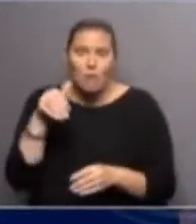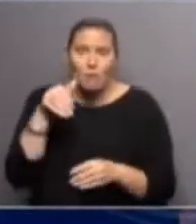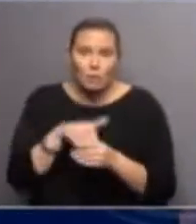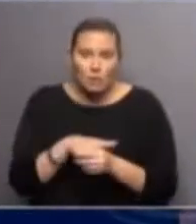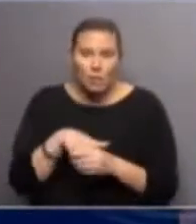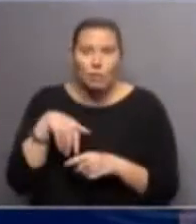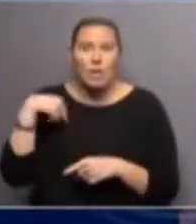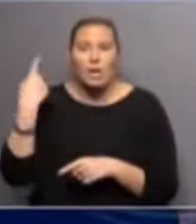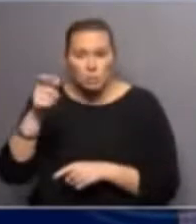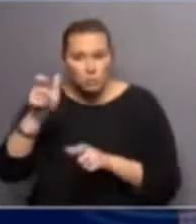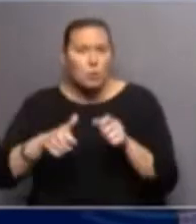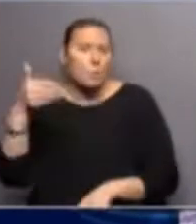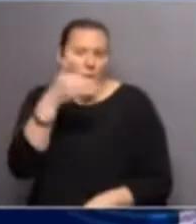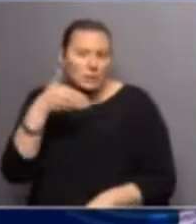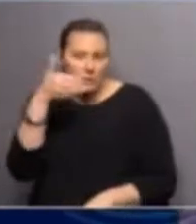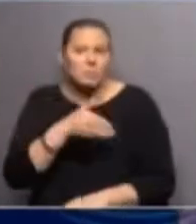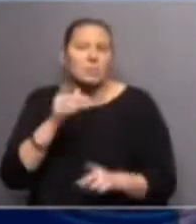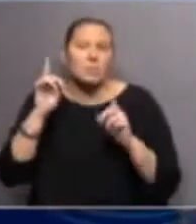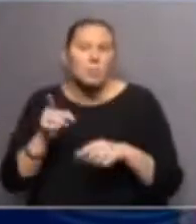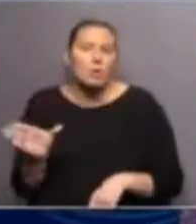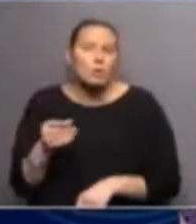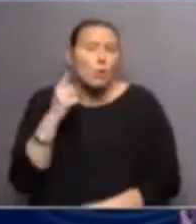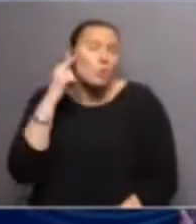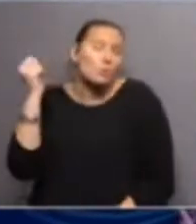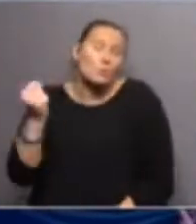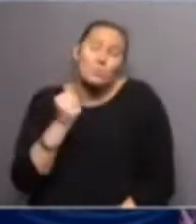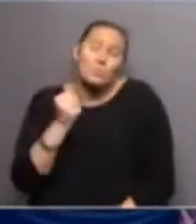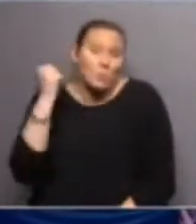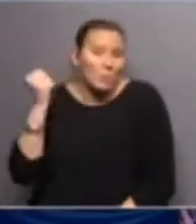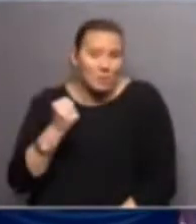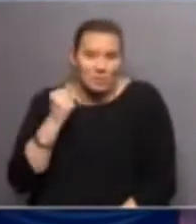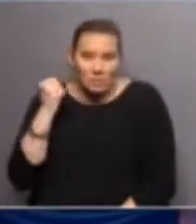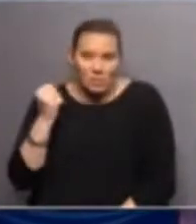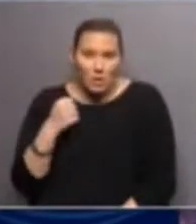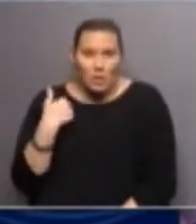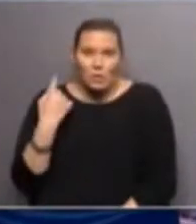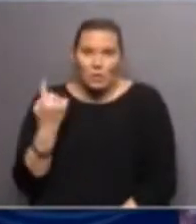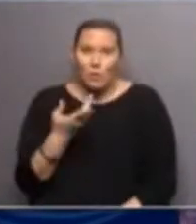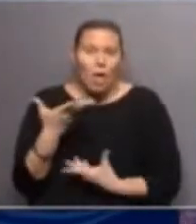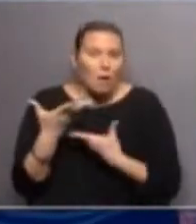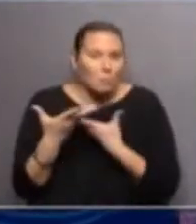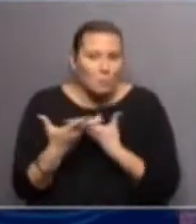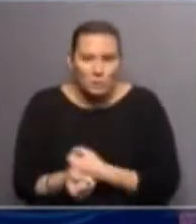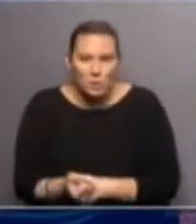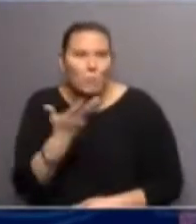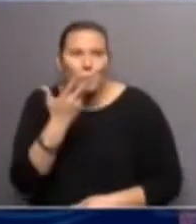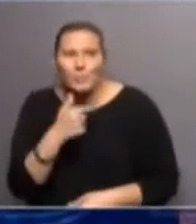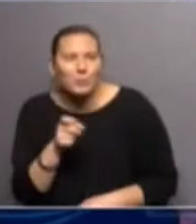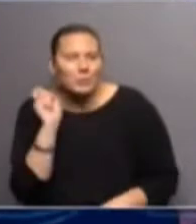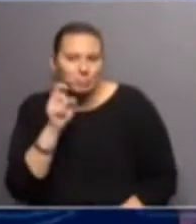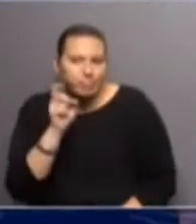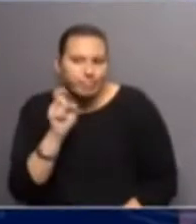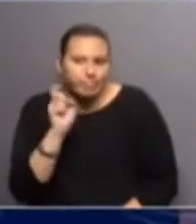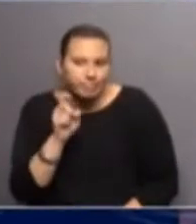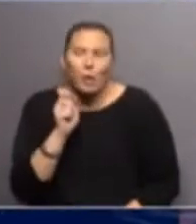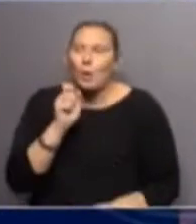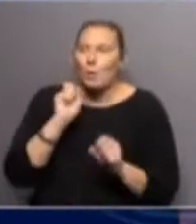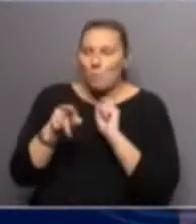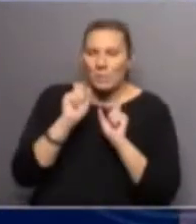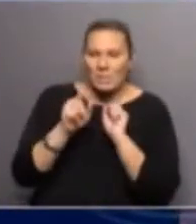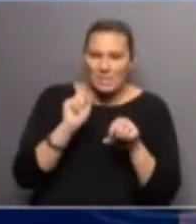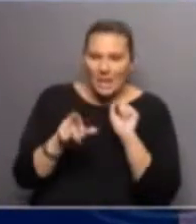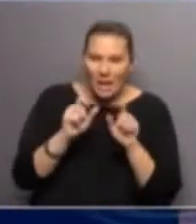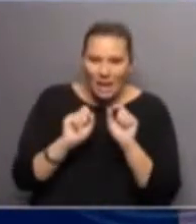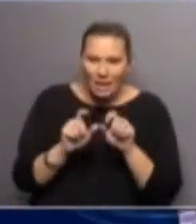los demás participantes, porque todos teníamos un sueño y todos colaboraron con su me gusta, con mensajes,